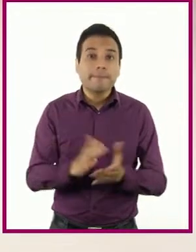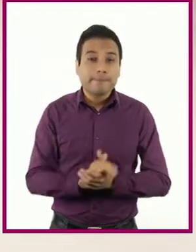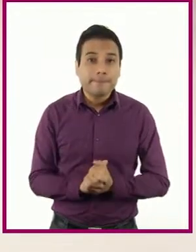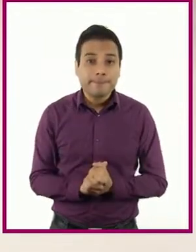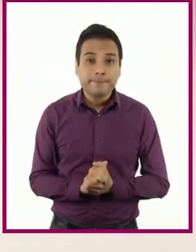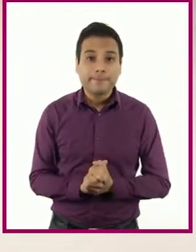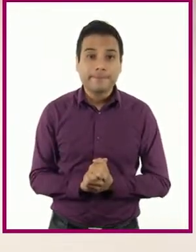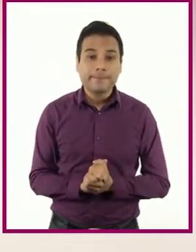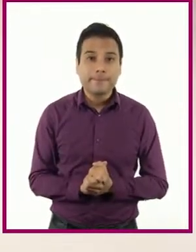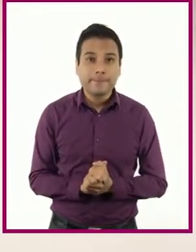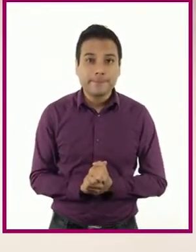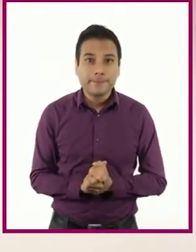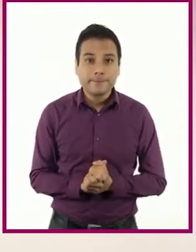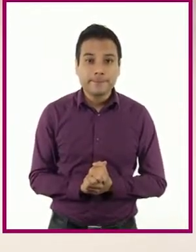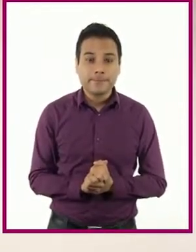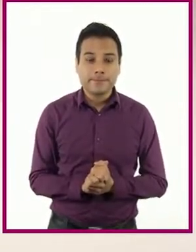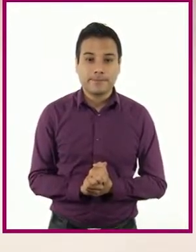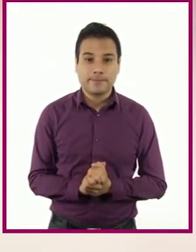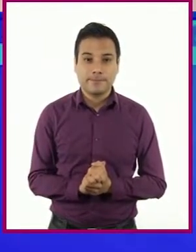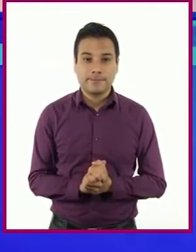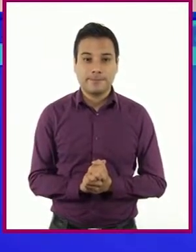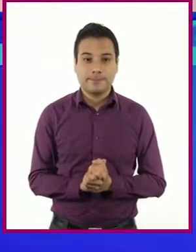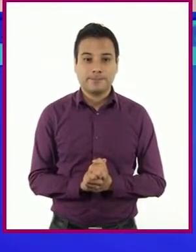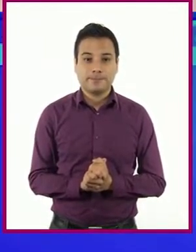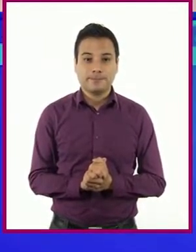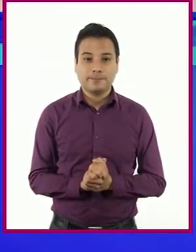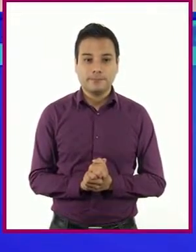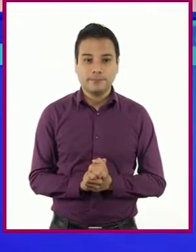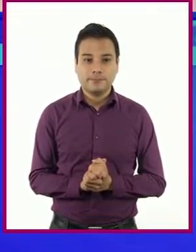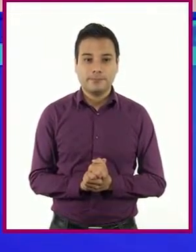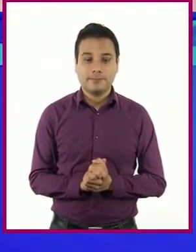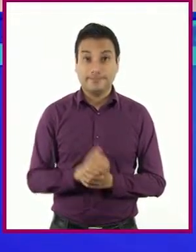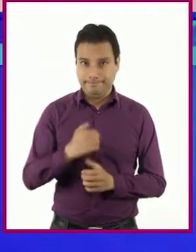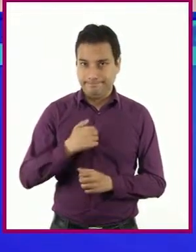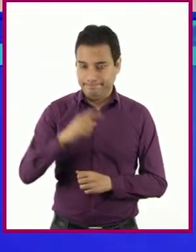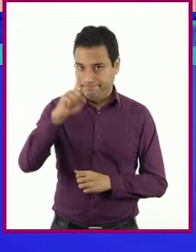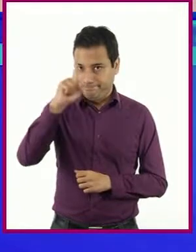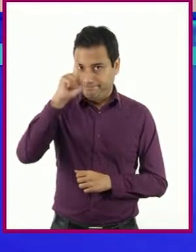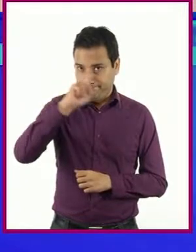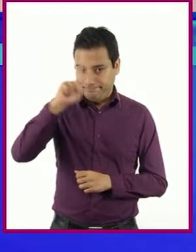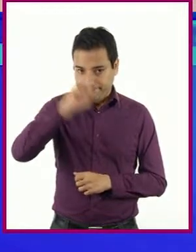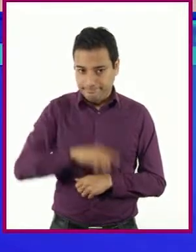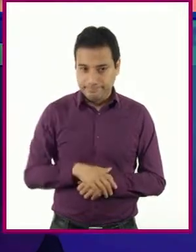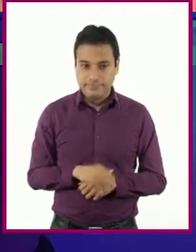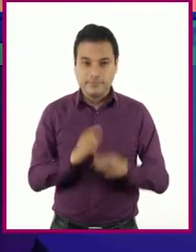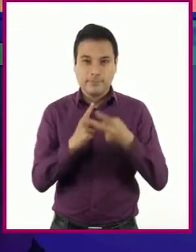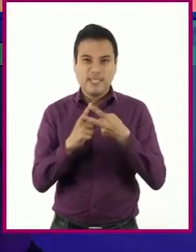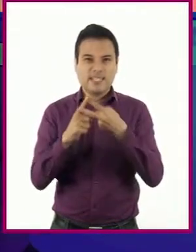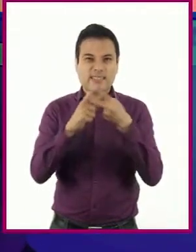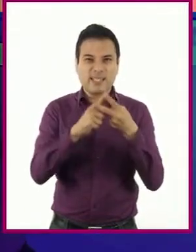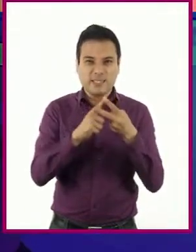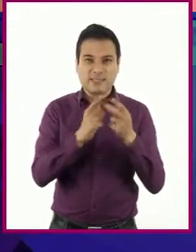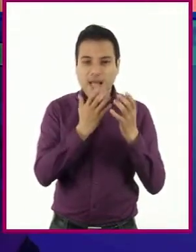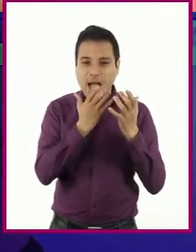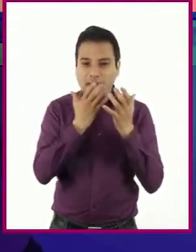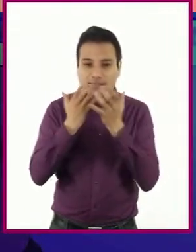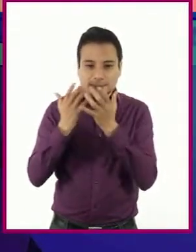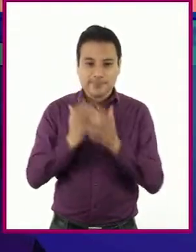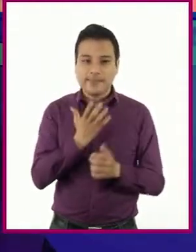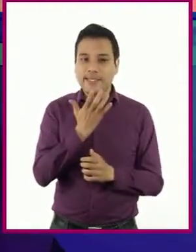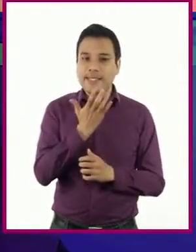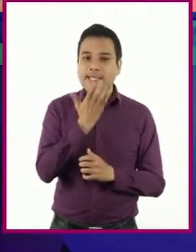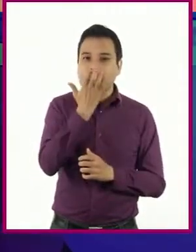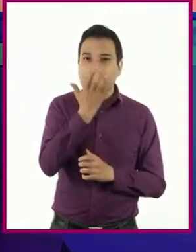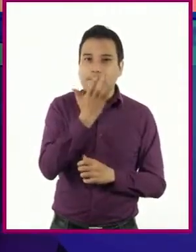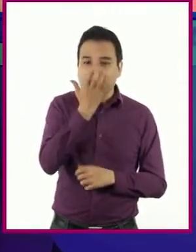En este caso, vamos a sugerir unas estrellas de sandía con jícama